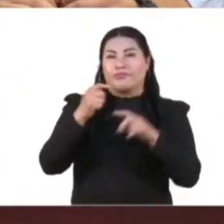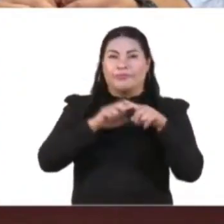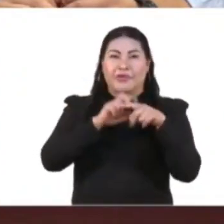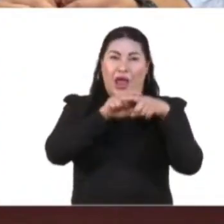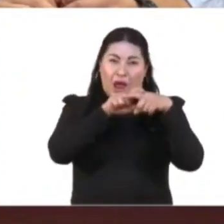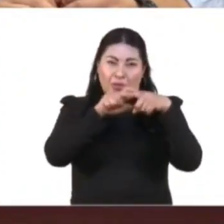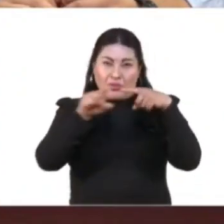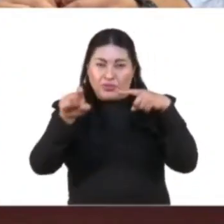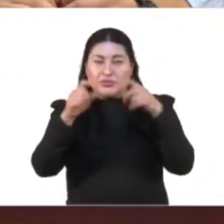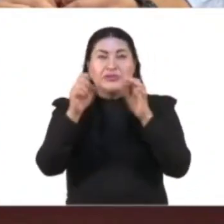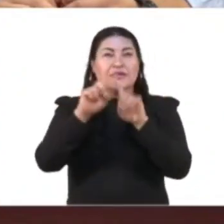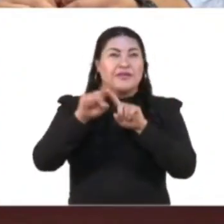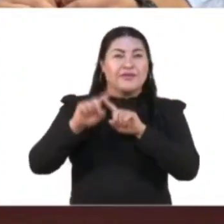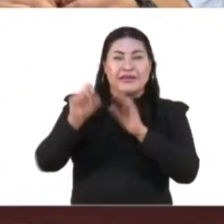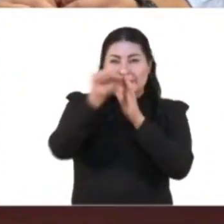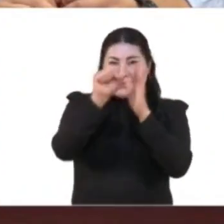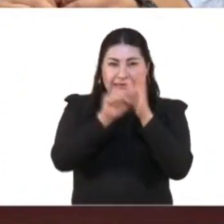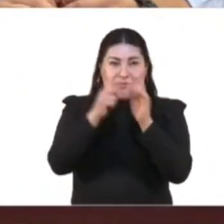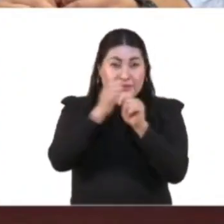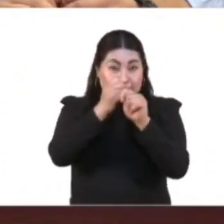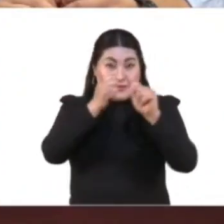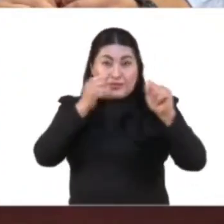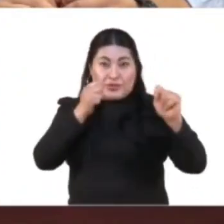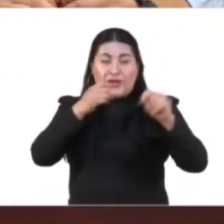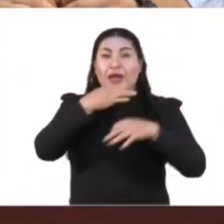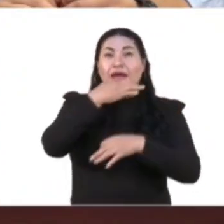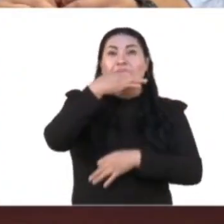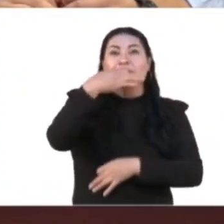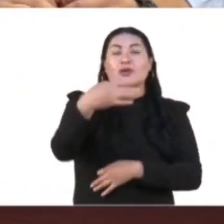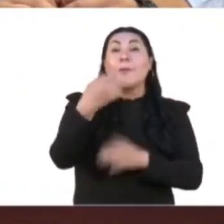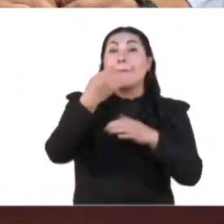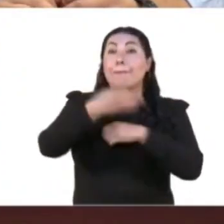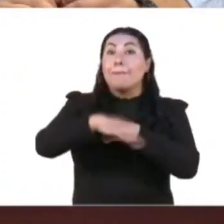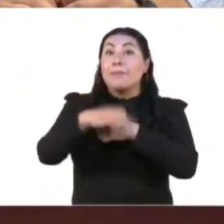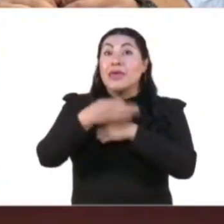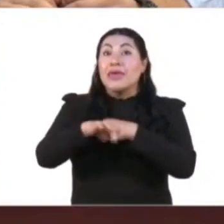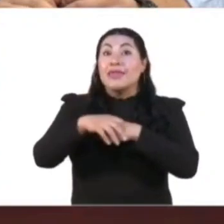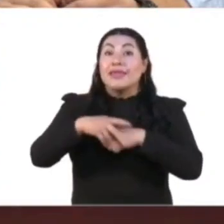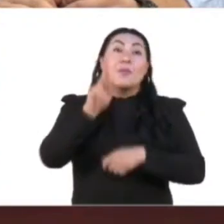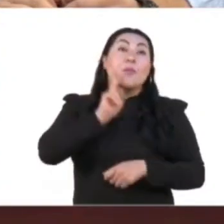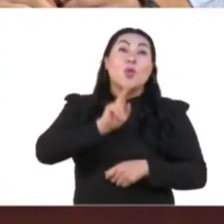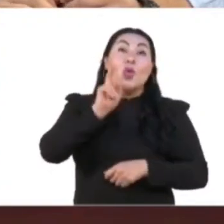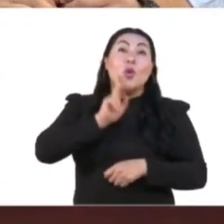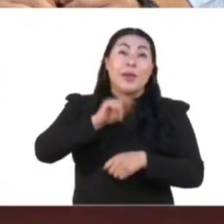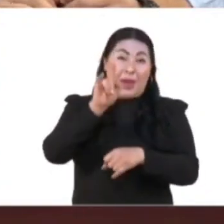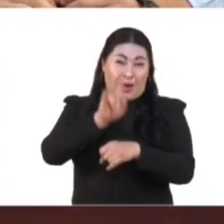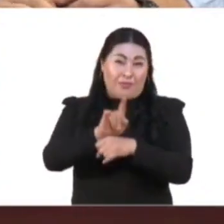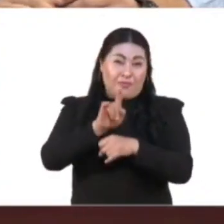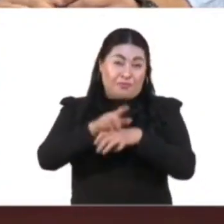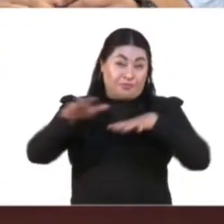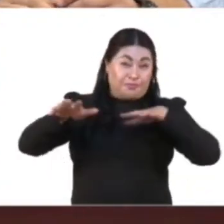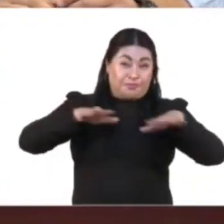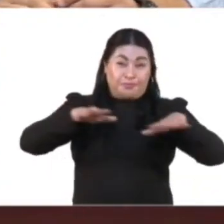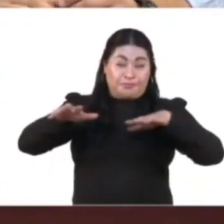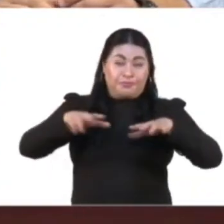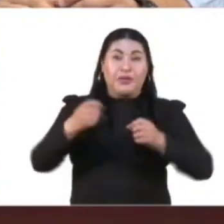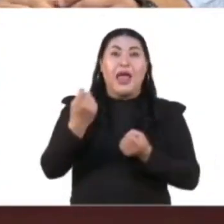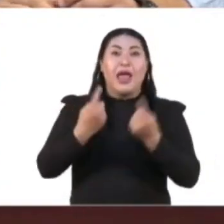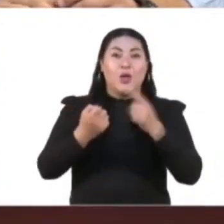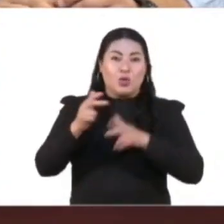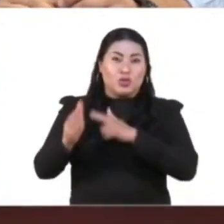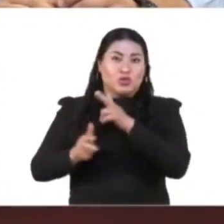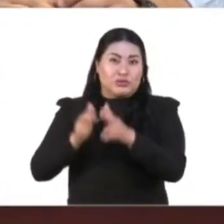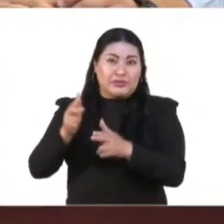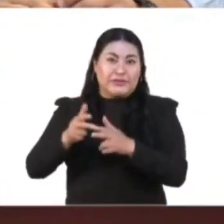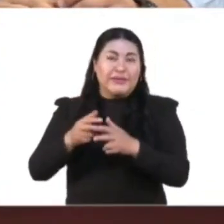todos los sistemas de transporte, reportaron que durante el simulacro las unidades de transporte se detuvieron